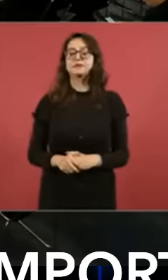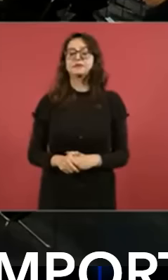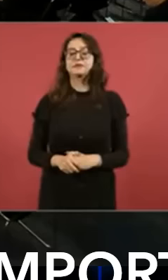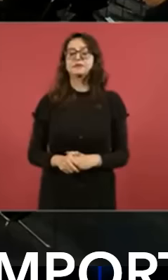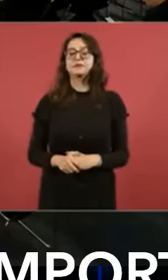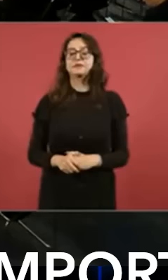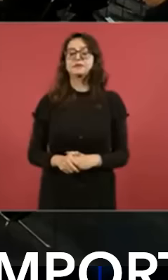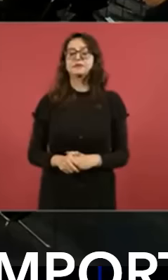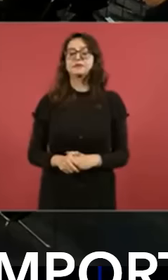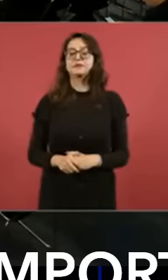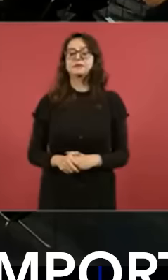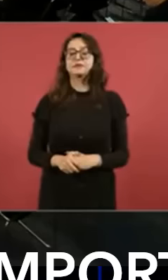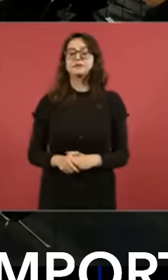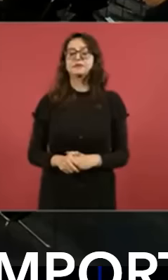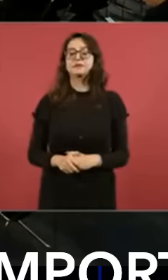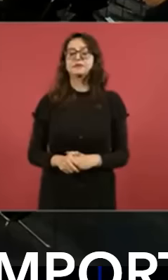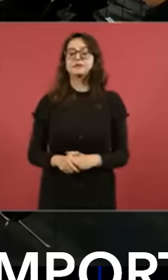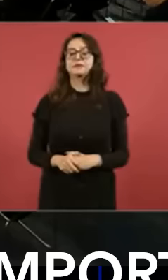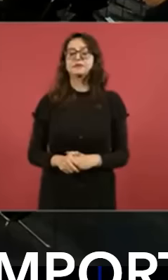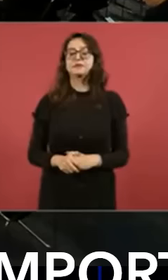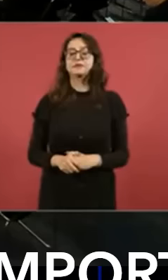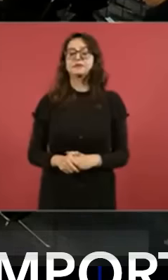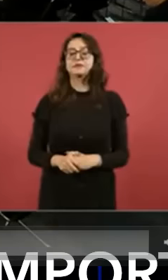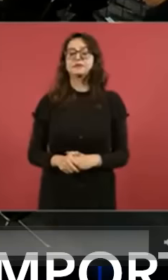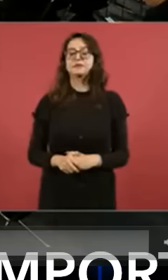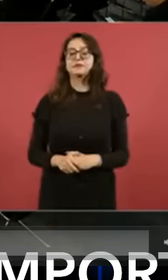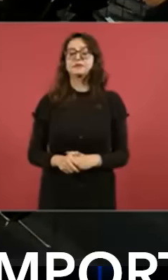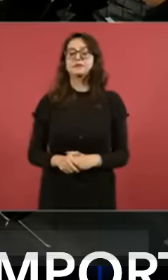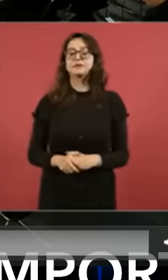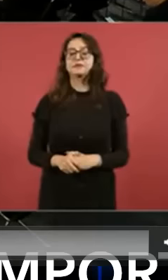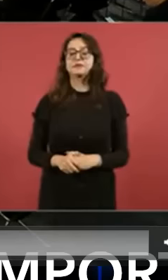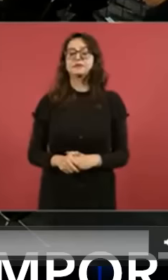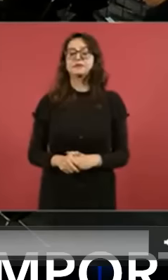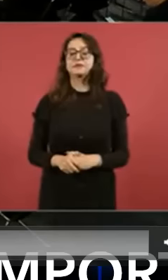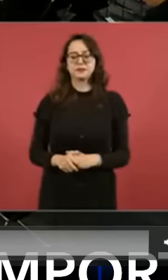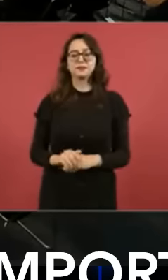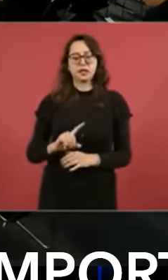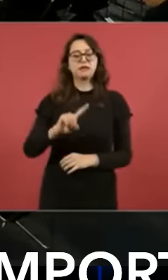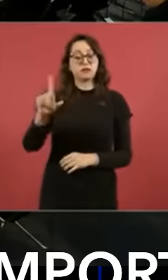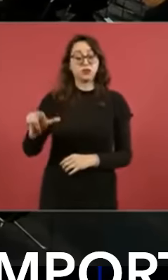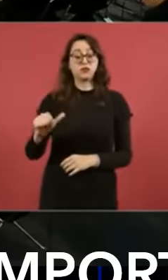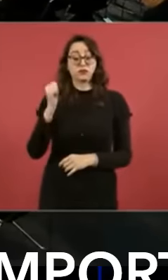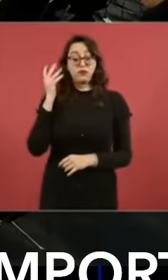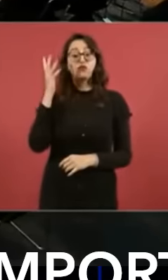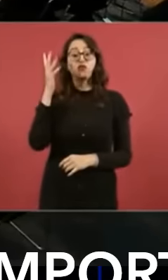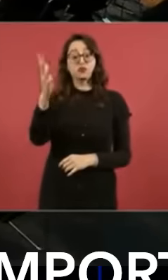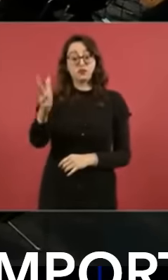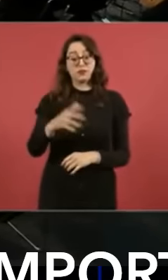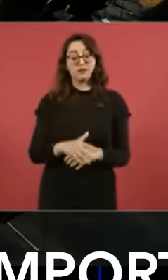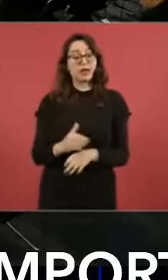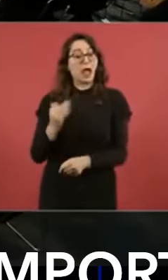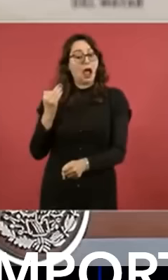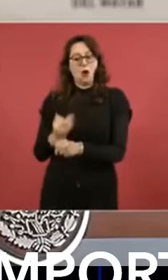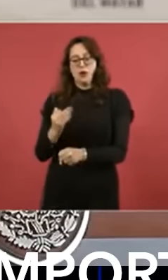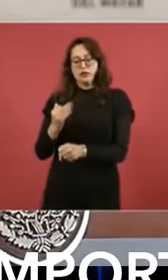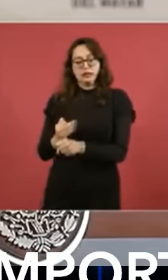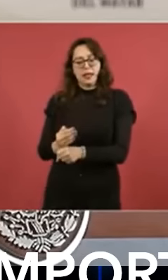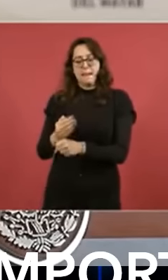así como llegan, irse, sin tener que hacer fila ni cola. Lo que queremos es que se consoliden